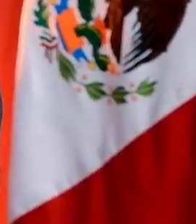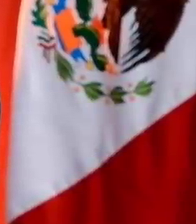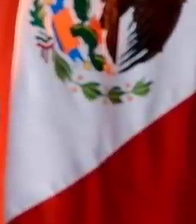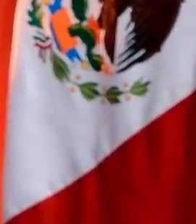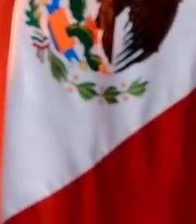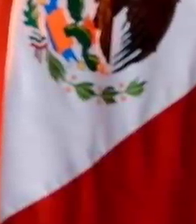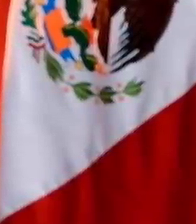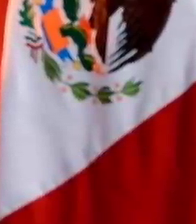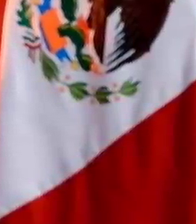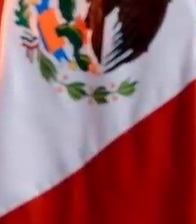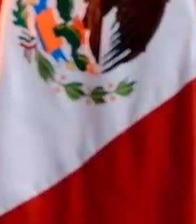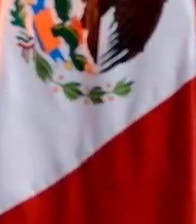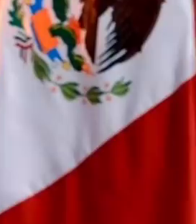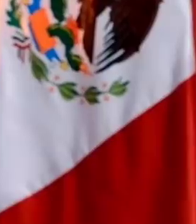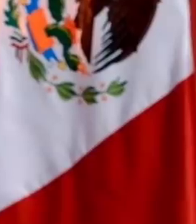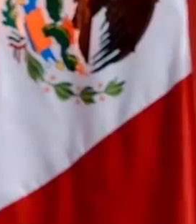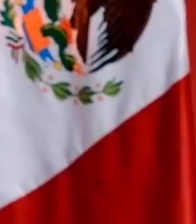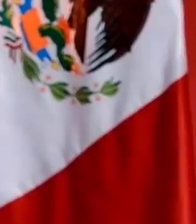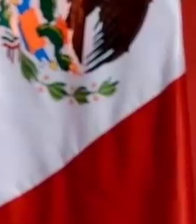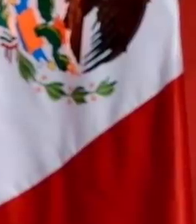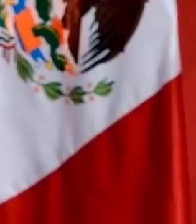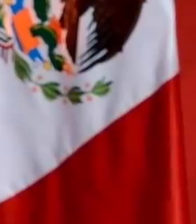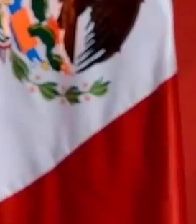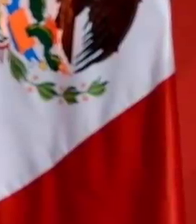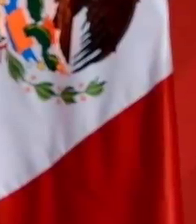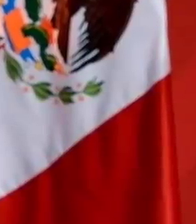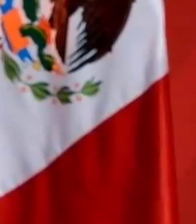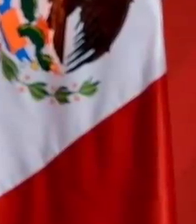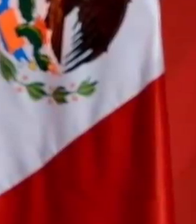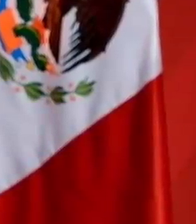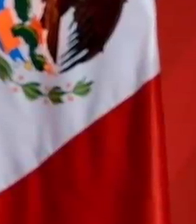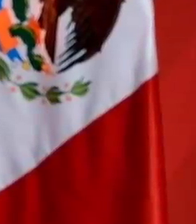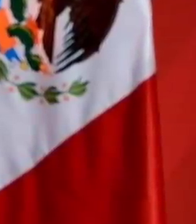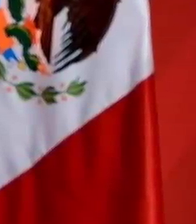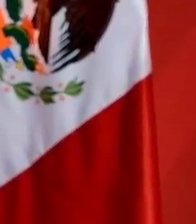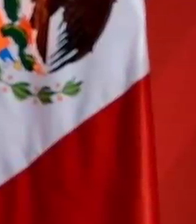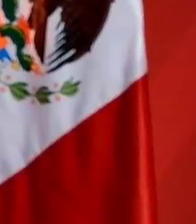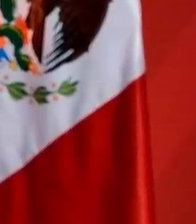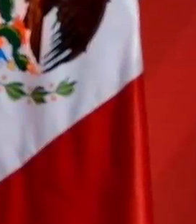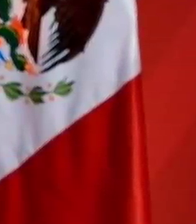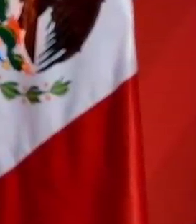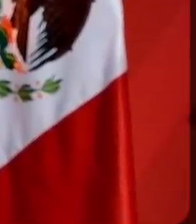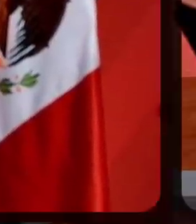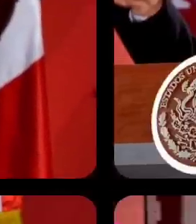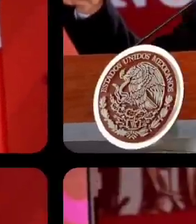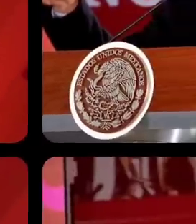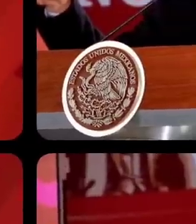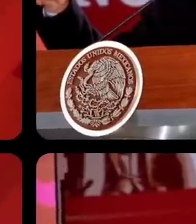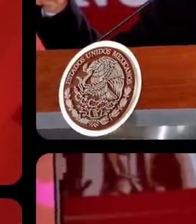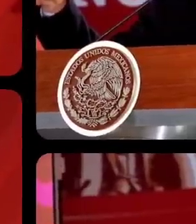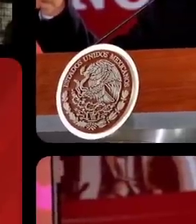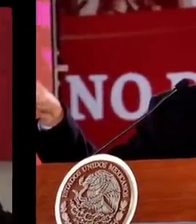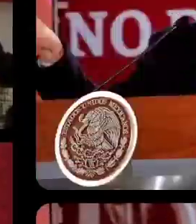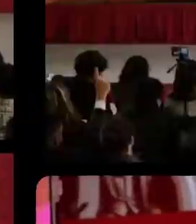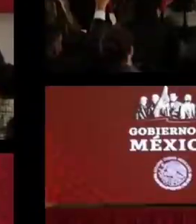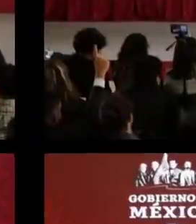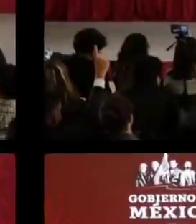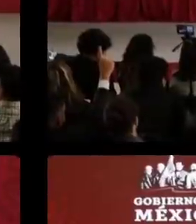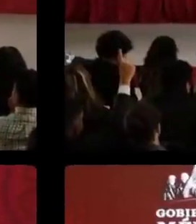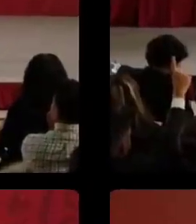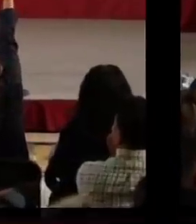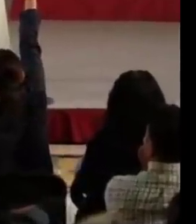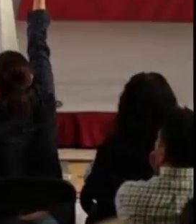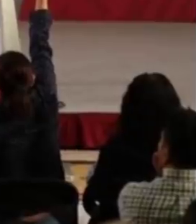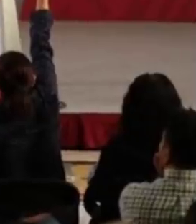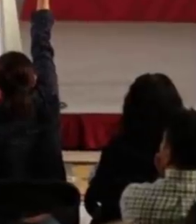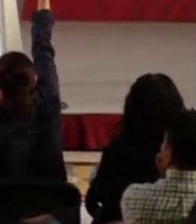¿no? Y es verdad, hoy con López Obrador se pide permiso porque a México se lo respeta. México es libre y